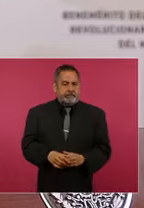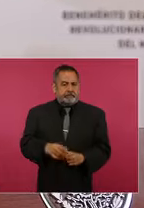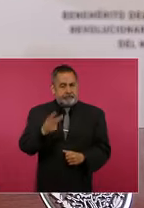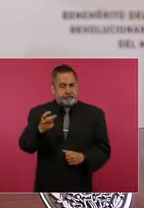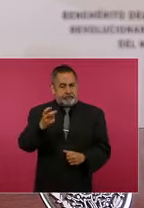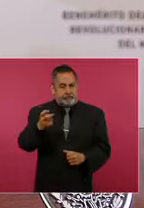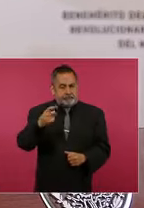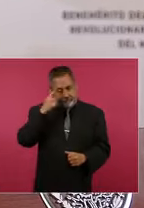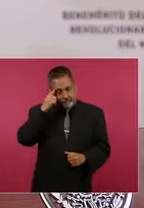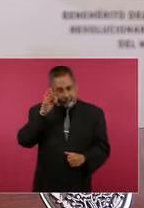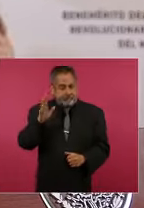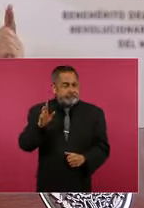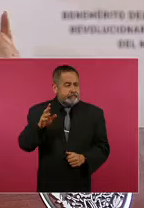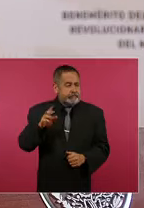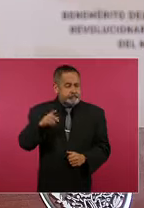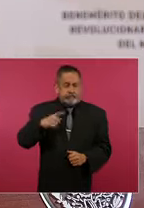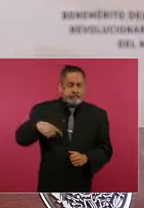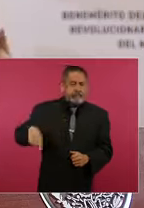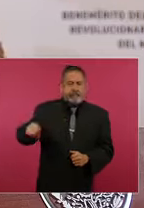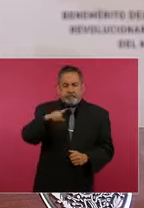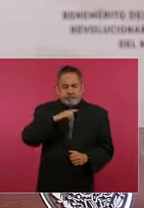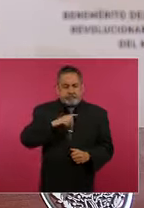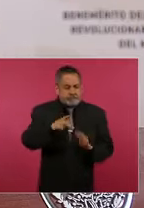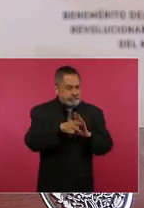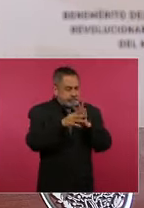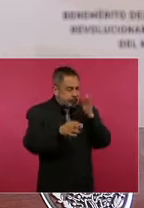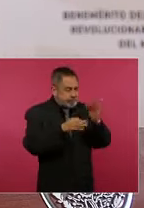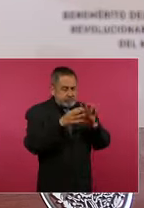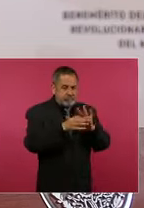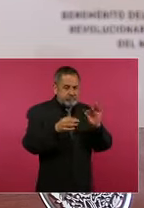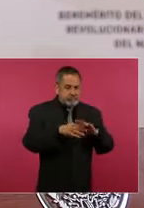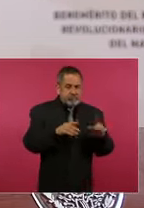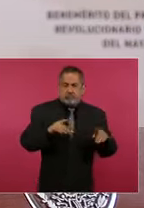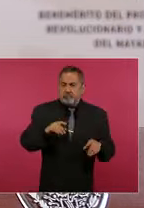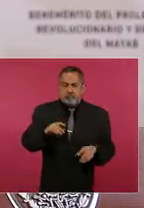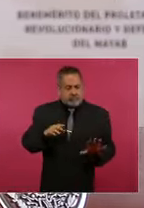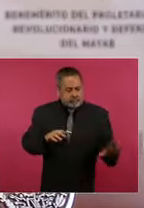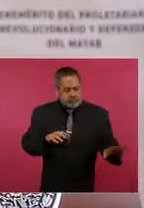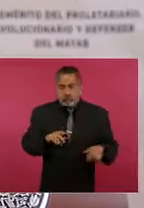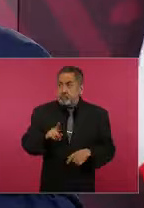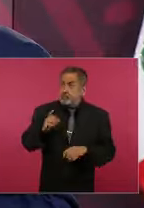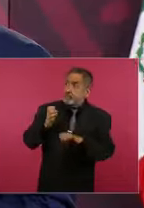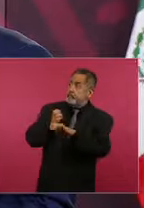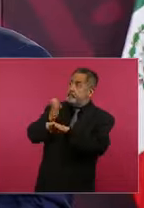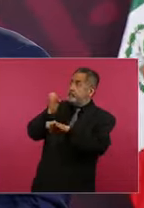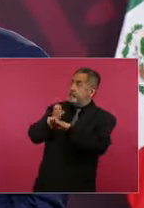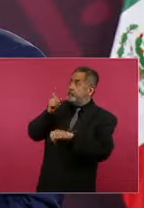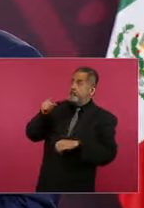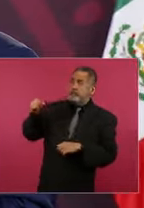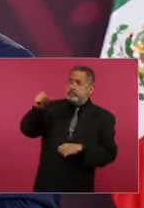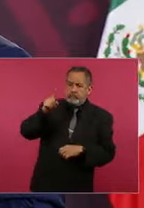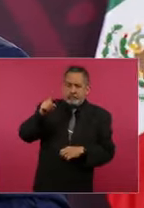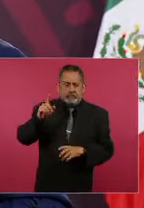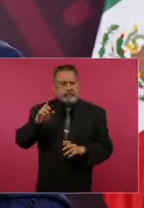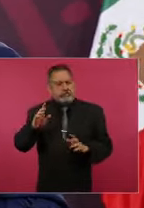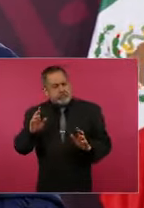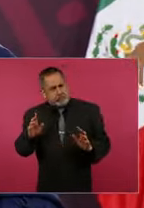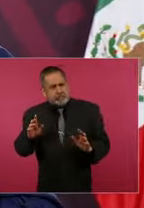Por eso los medios en los estados son mucho